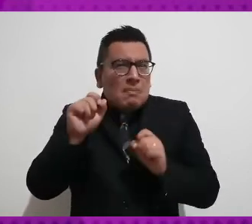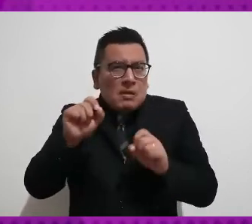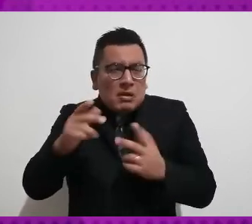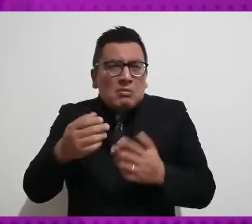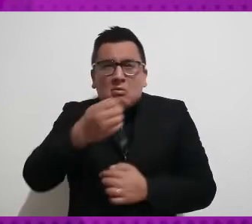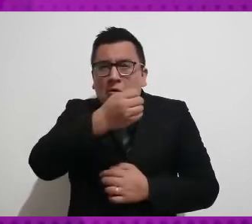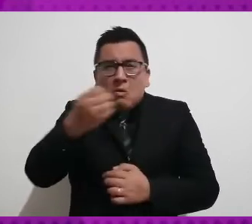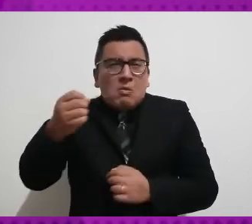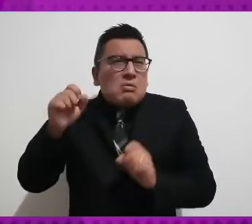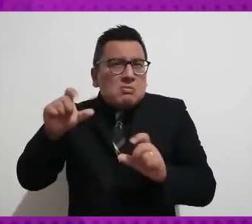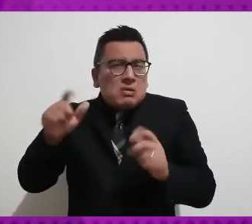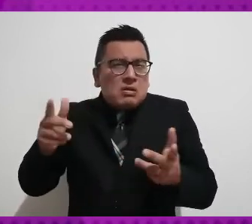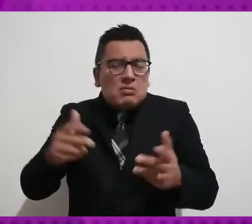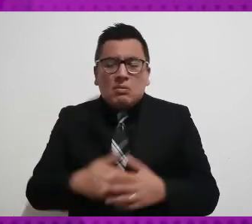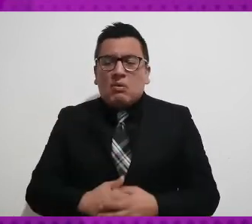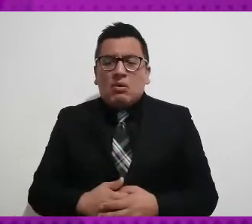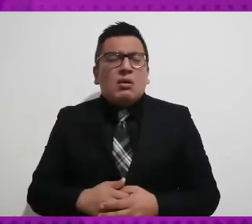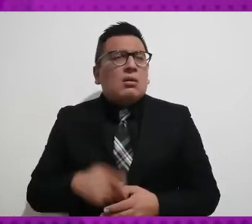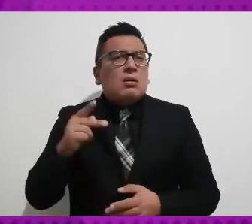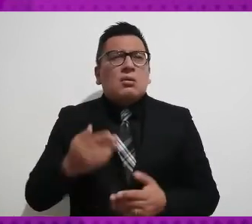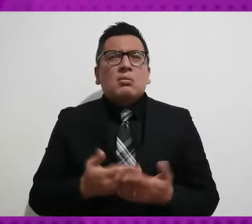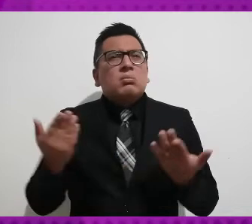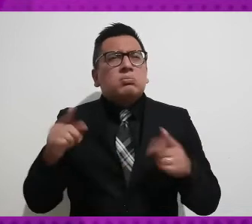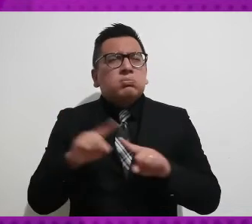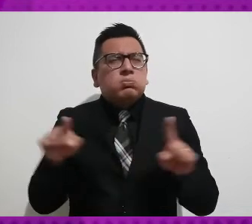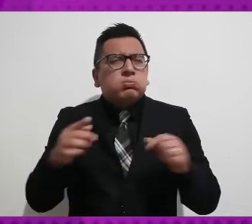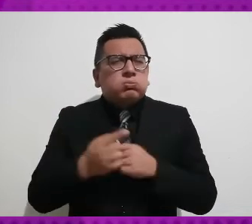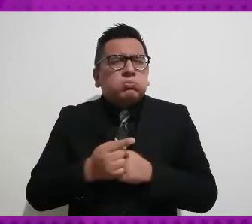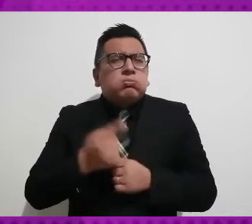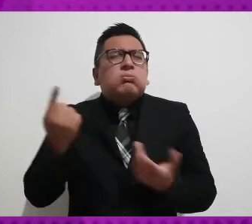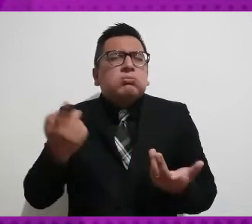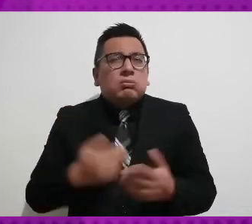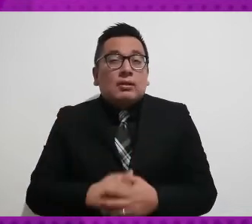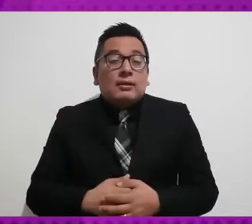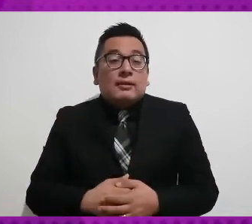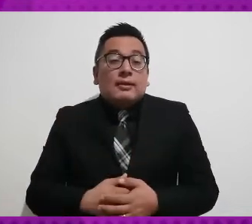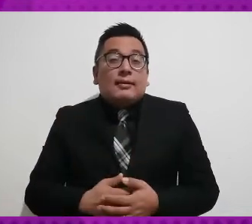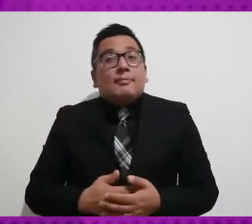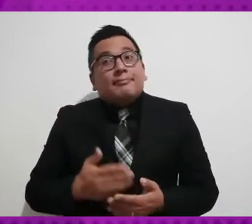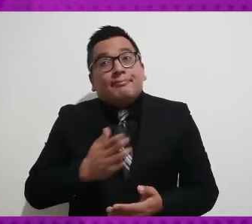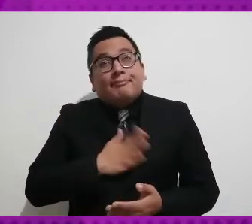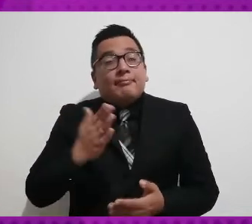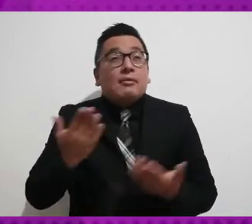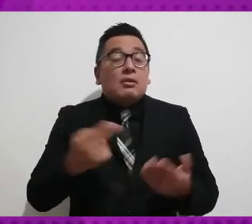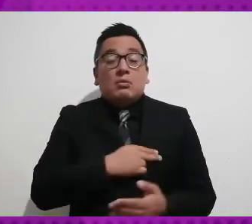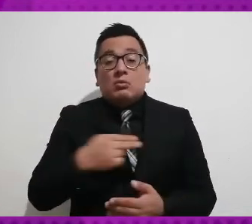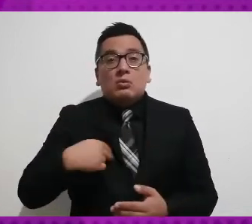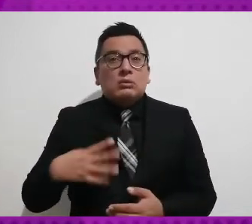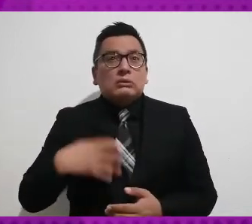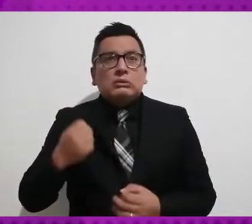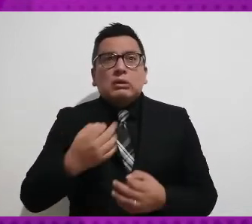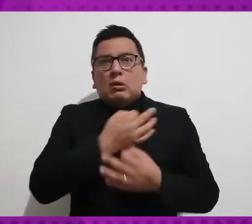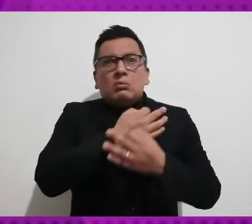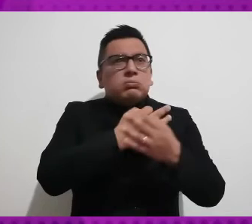una parte importante que nosotros hemos hecho o hemos intentado hacer diferente, que es la de comunicar. Para nosotros es muy